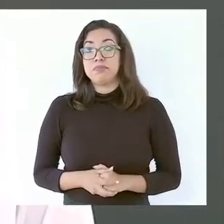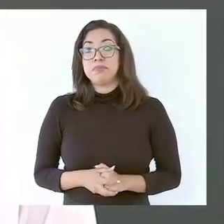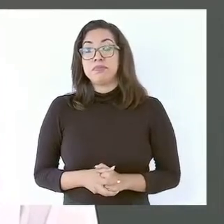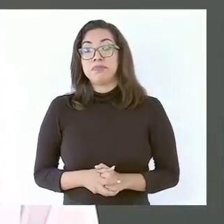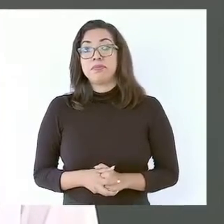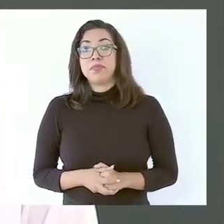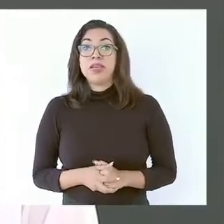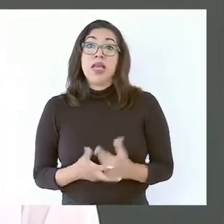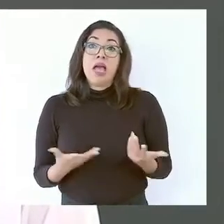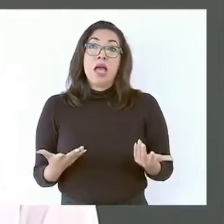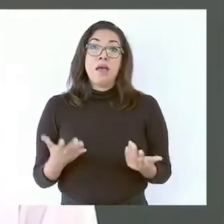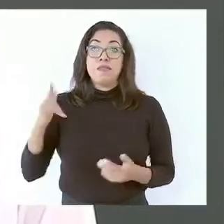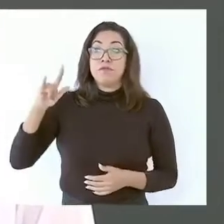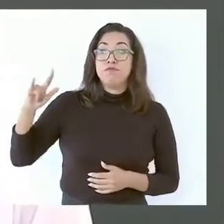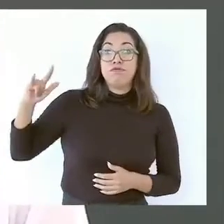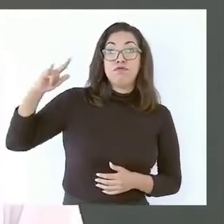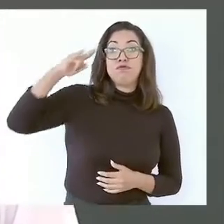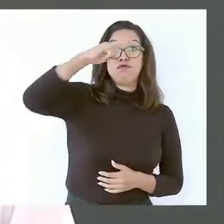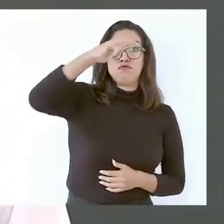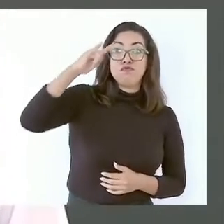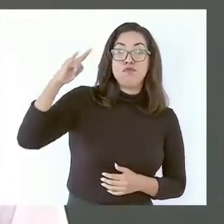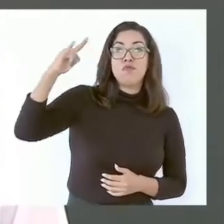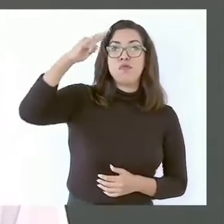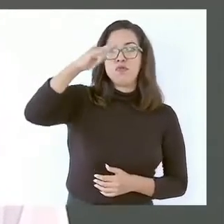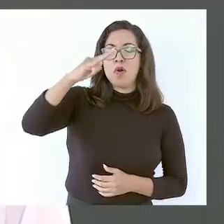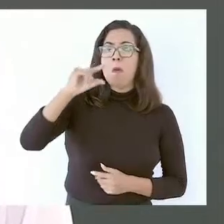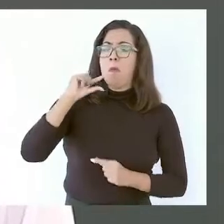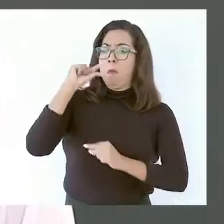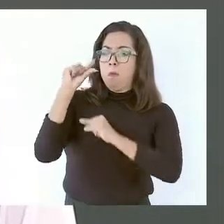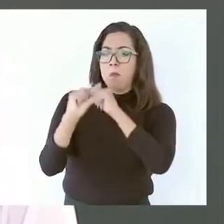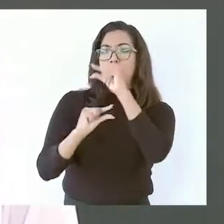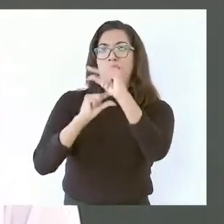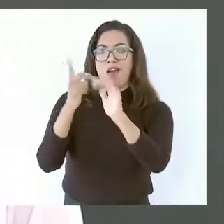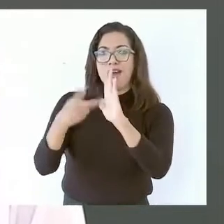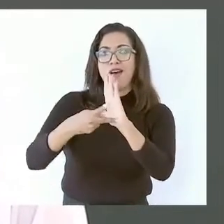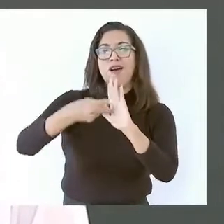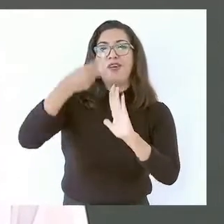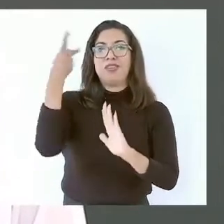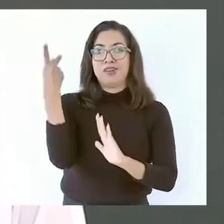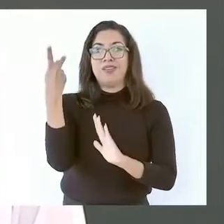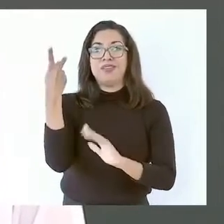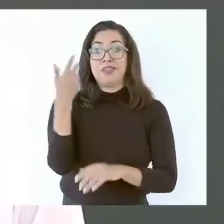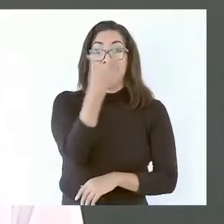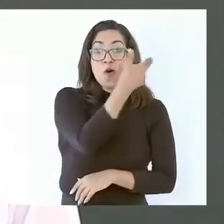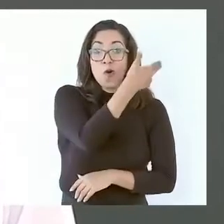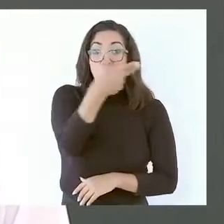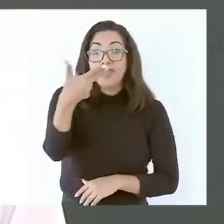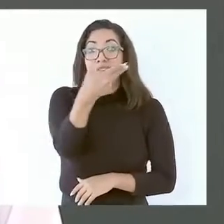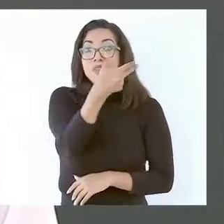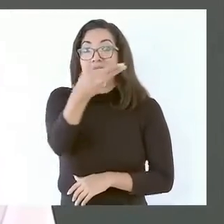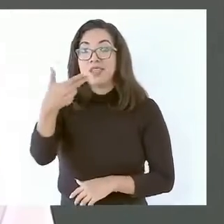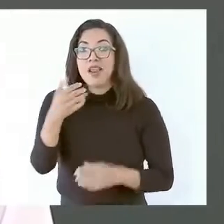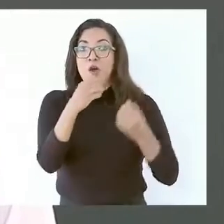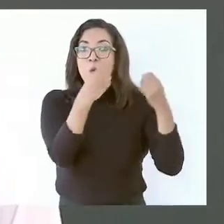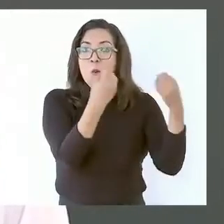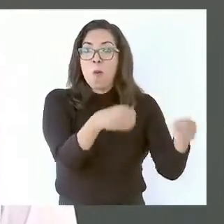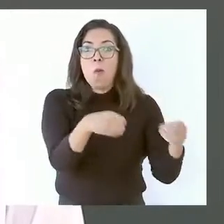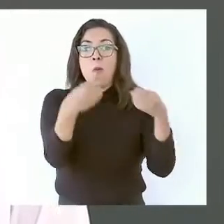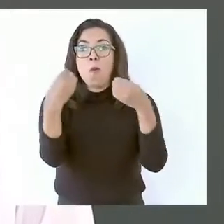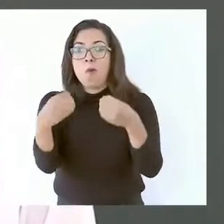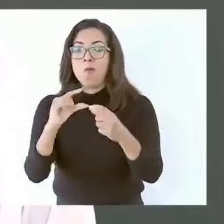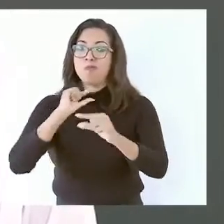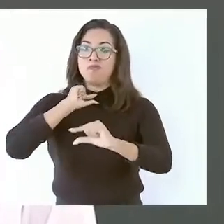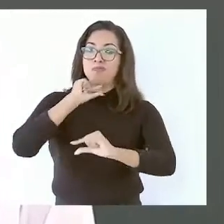de nuestros vuelos. Nuestra capacidad hotelera está volviendo a crecer y nos falta todavía el retorno de